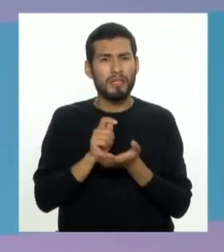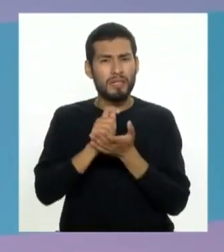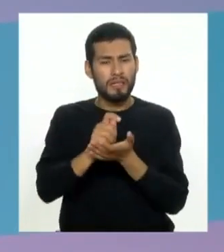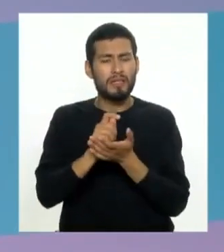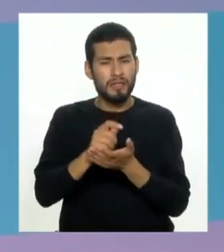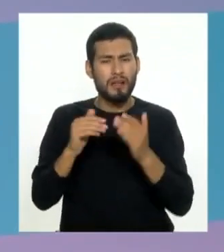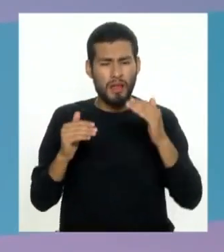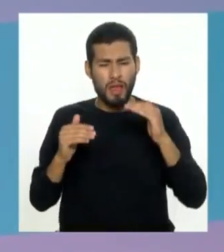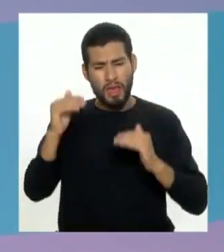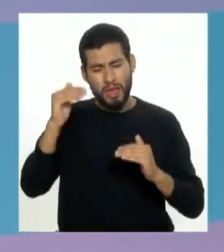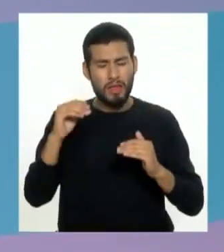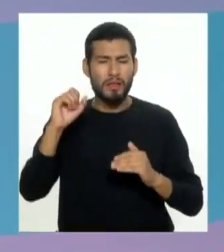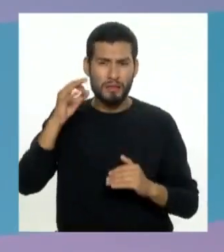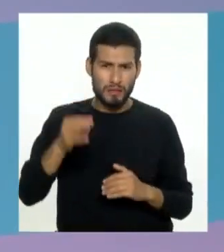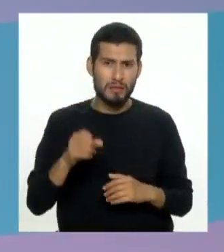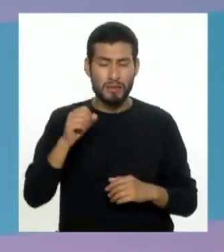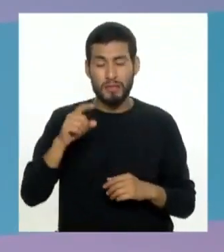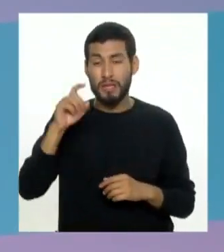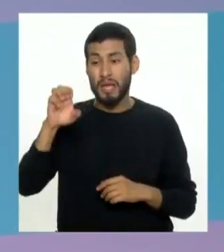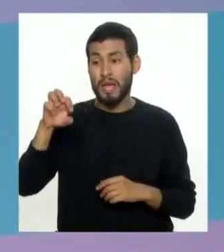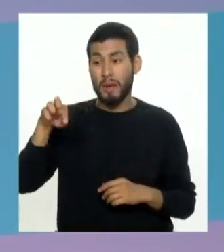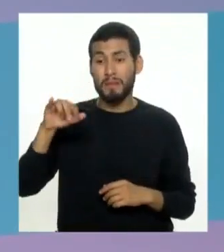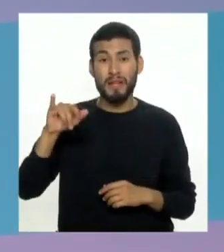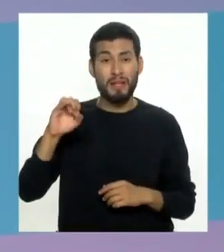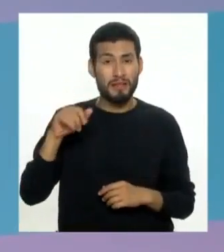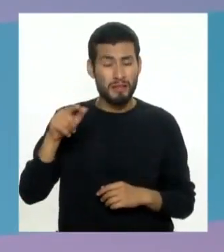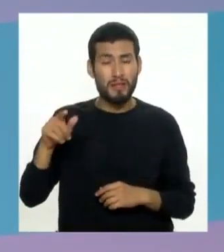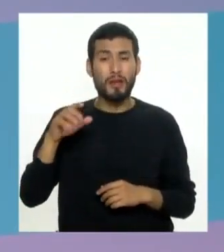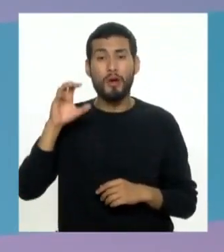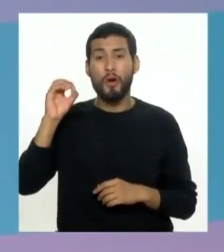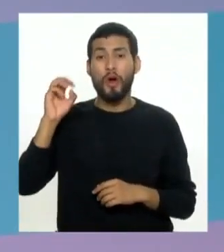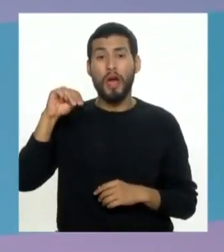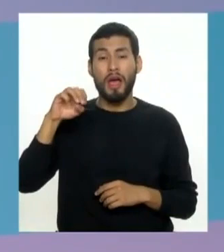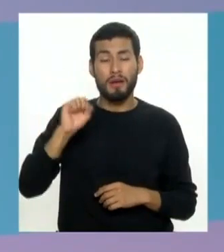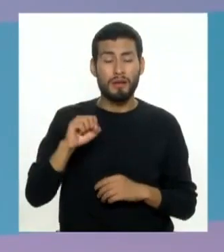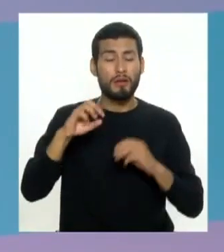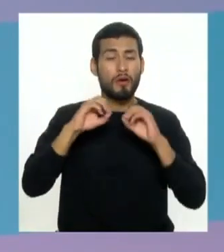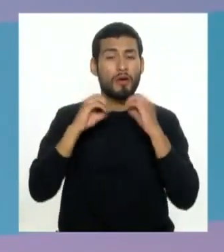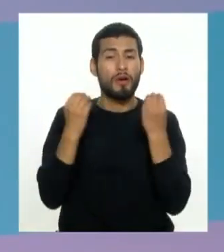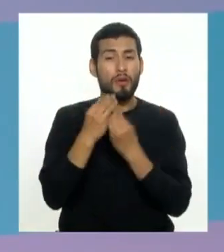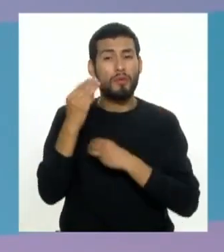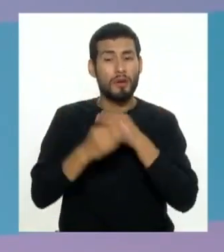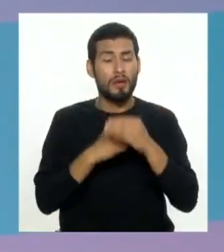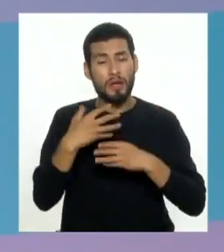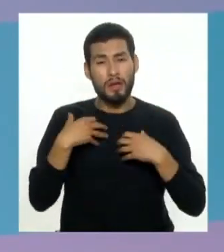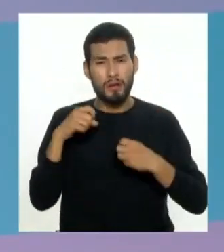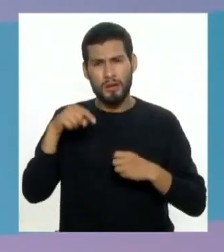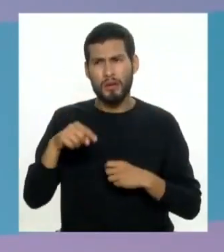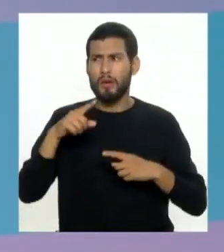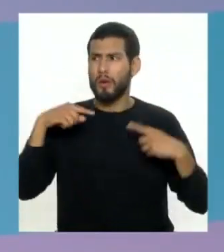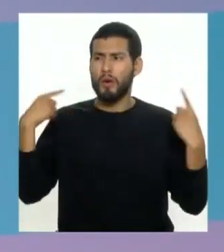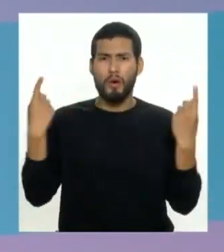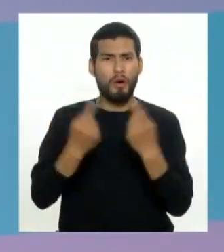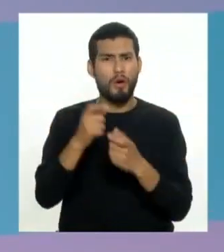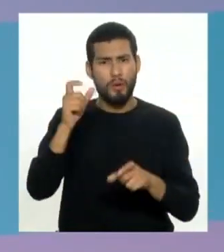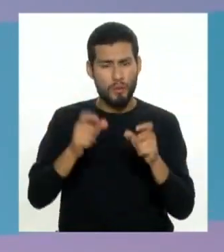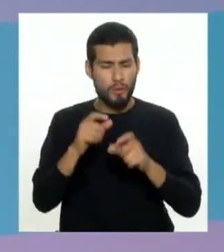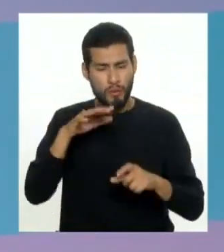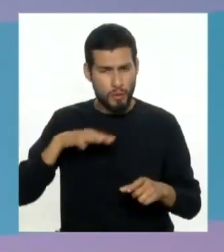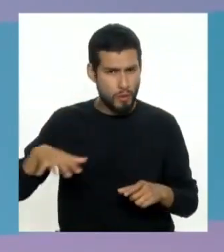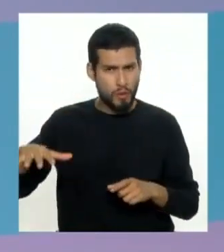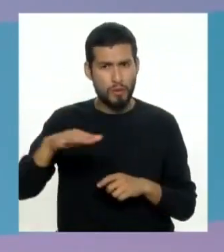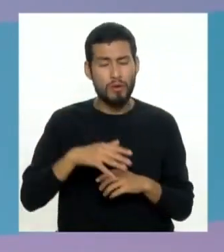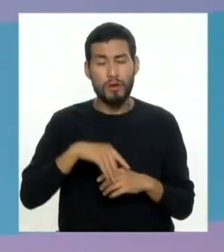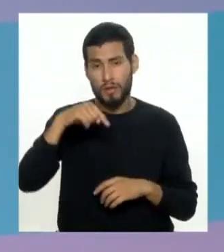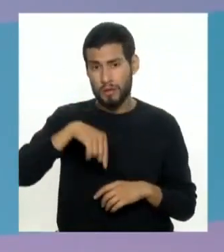es cierto, la epilepsia es considerada por la OMS, la Organización Mundial de la Salud, como una enfermedad de salud pública. Y